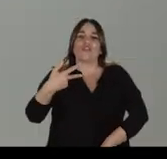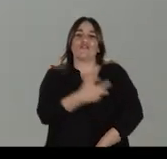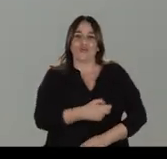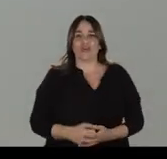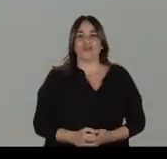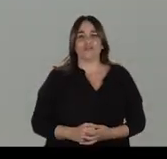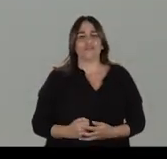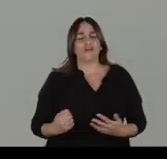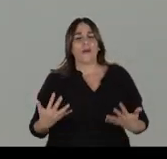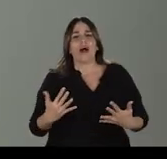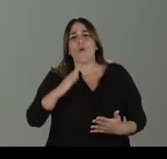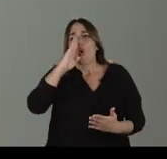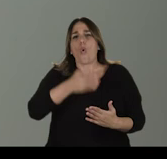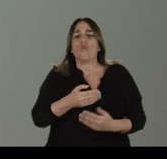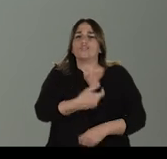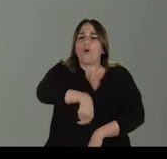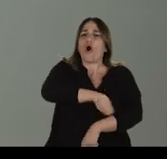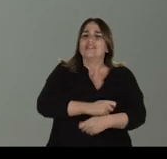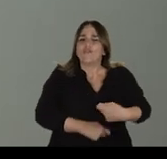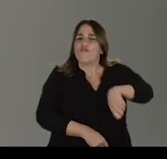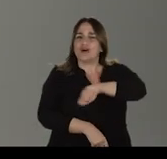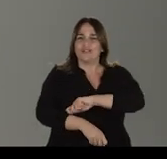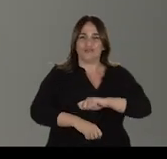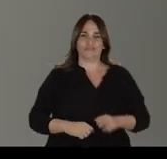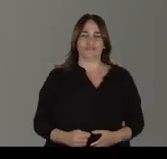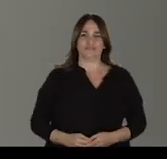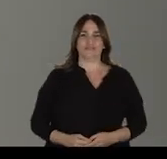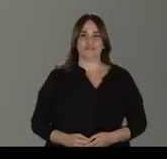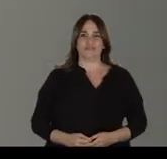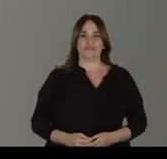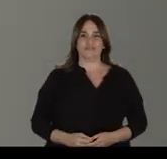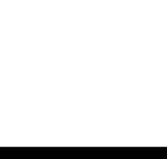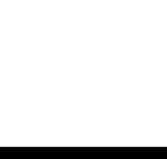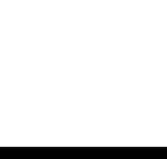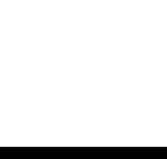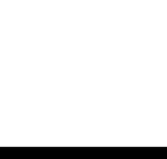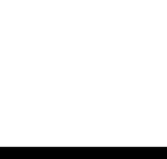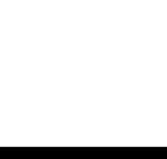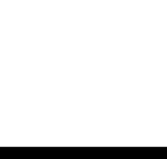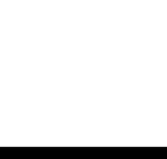vacunarnos. Llegó el momento de vacunarnos. Vamos por el último esfuerzo. Vamos por el último esfuerzo.